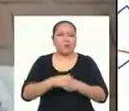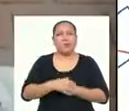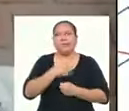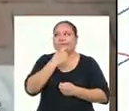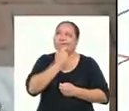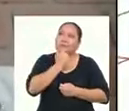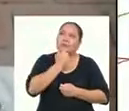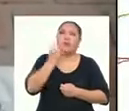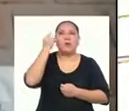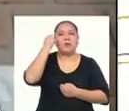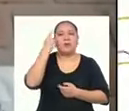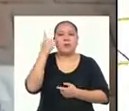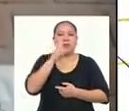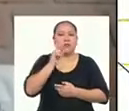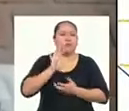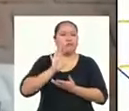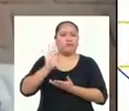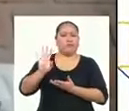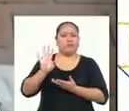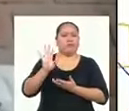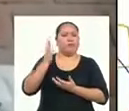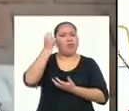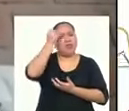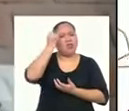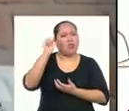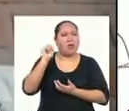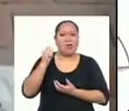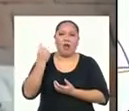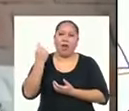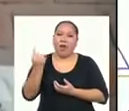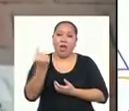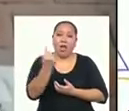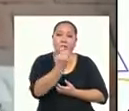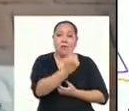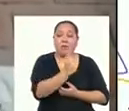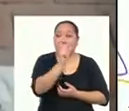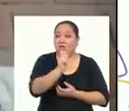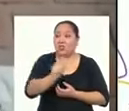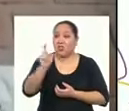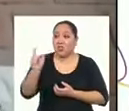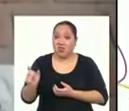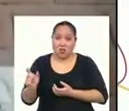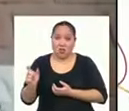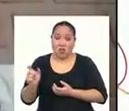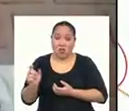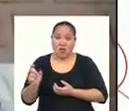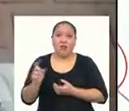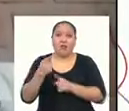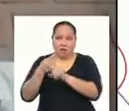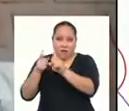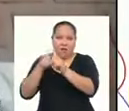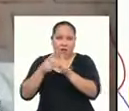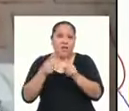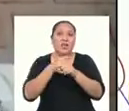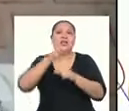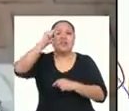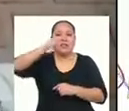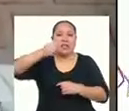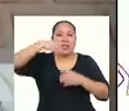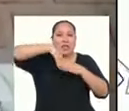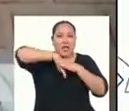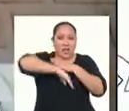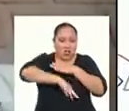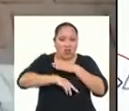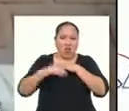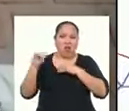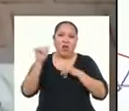que queríamos es no hacerles caso. Cada uno es como es, todos somos iguales por dentro. No le hagamos